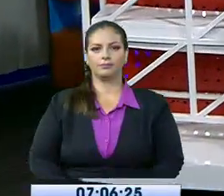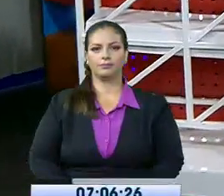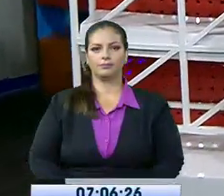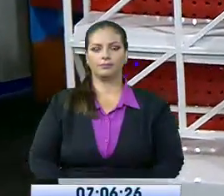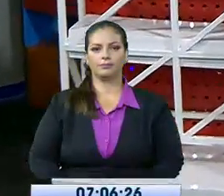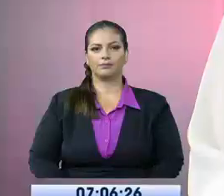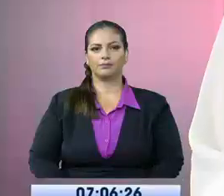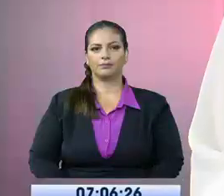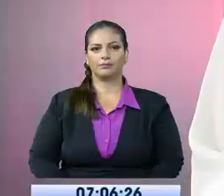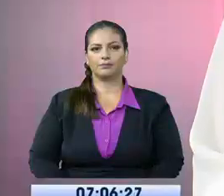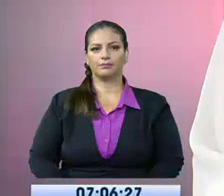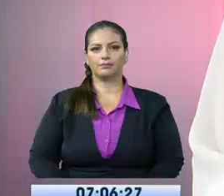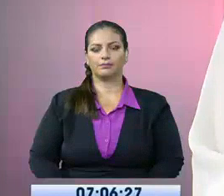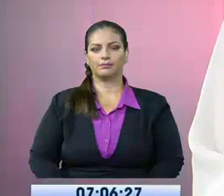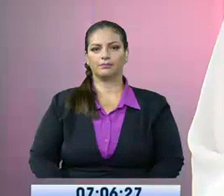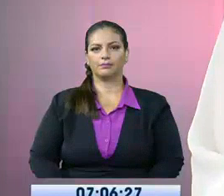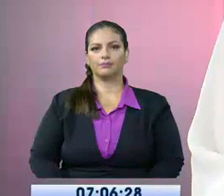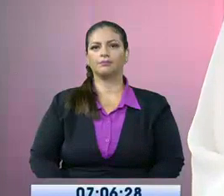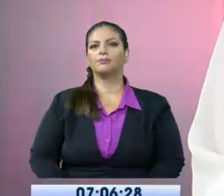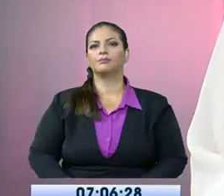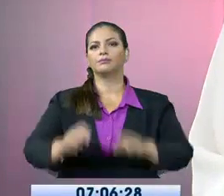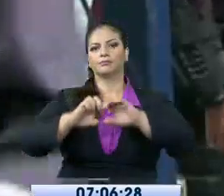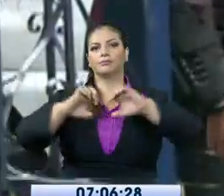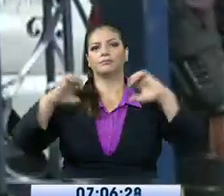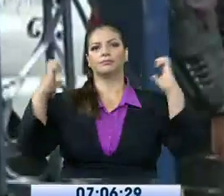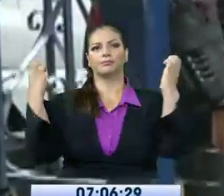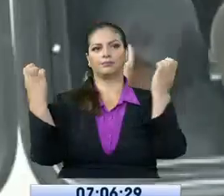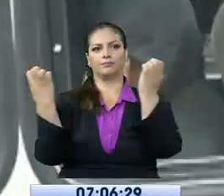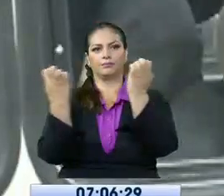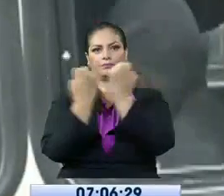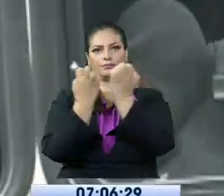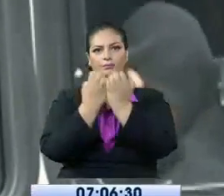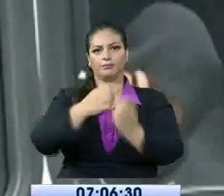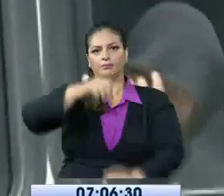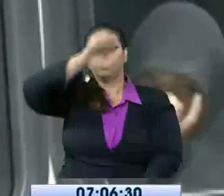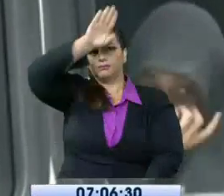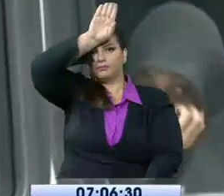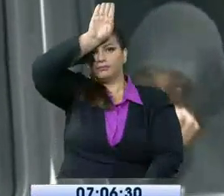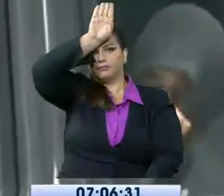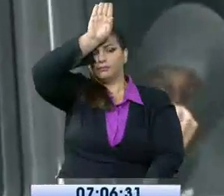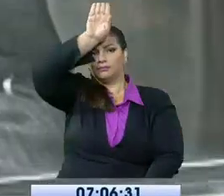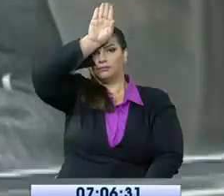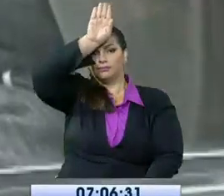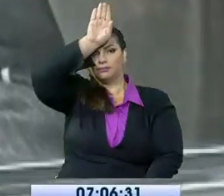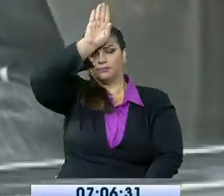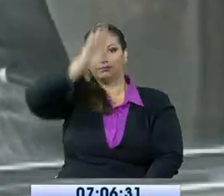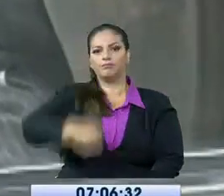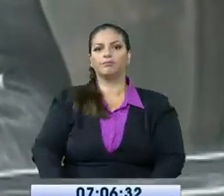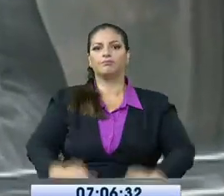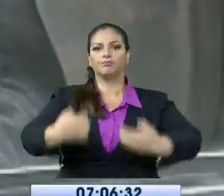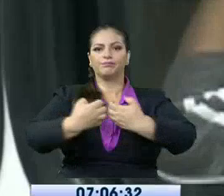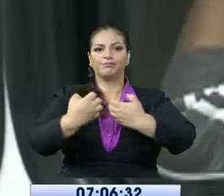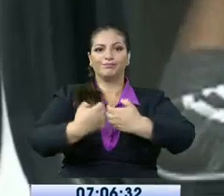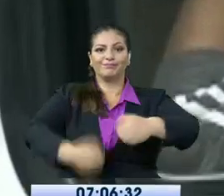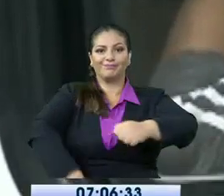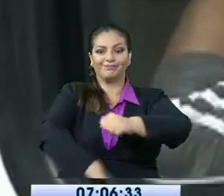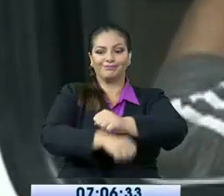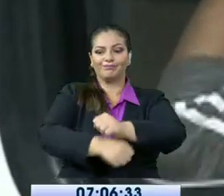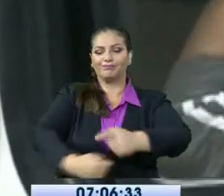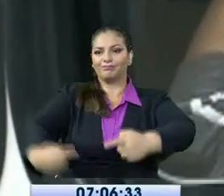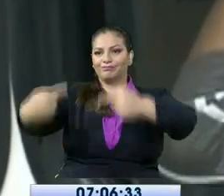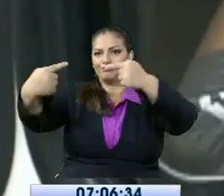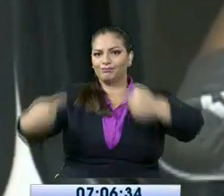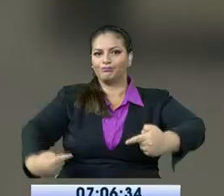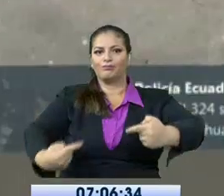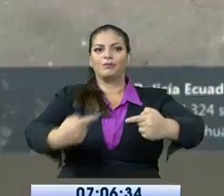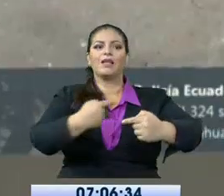53 personas fueron detenidas por intentar ingresar objetos prohibidos al Estadio Atahualpa para el partido entre Nacional y Liga de